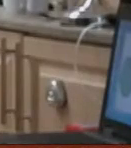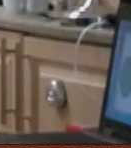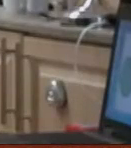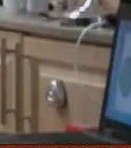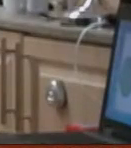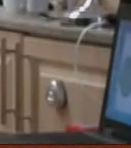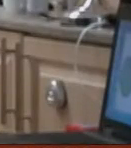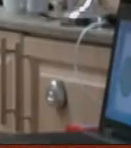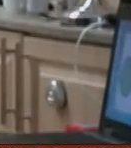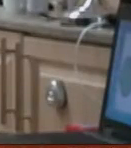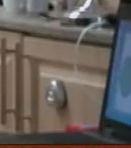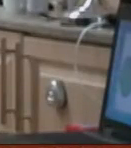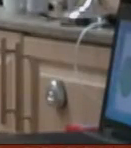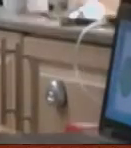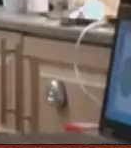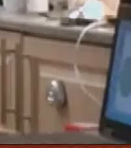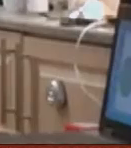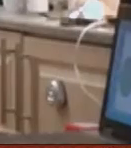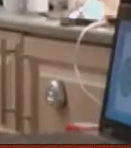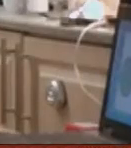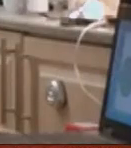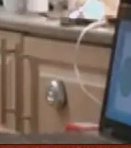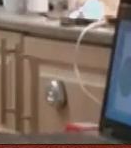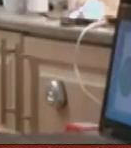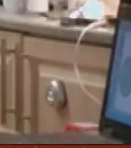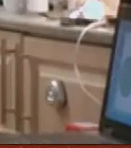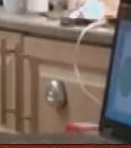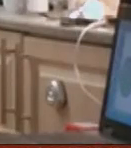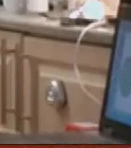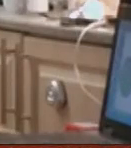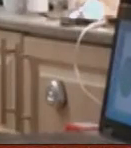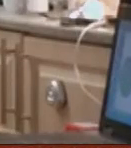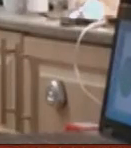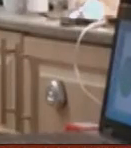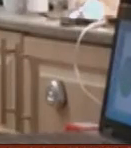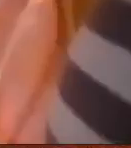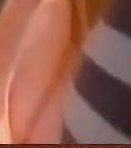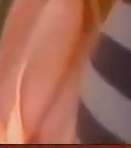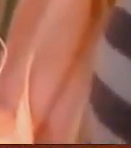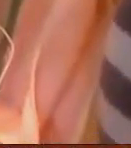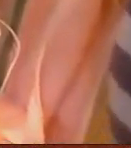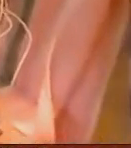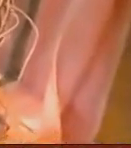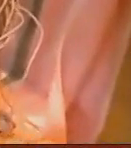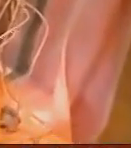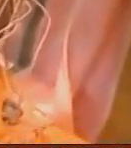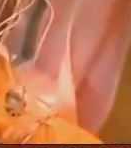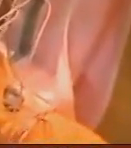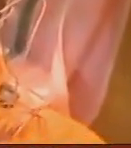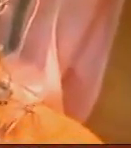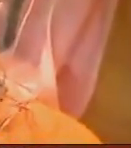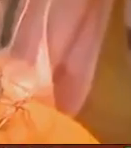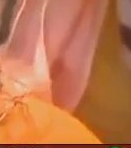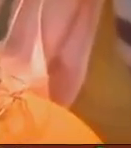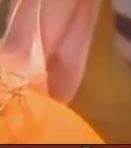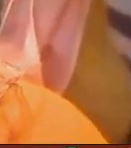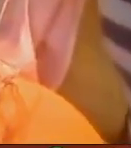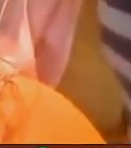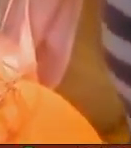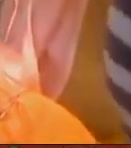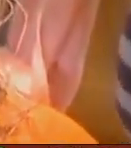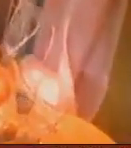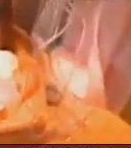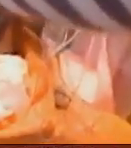electrodos superficiales no invasivos que capturan la señal eléctrica y permiten que una persona dé órdenes a la